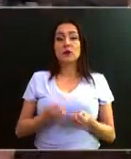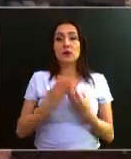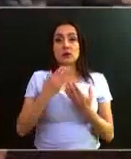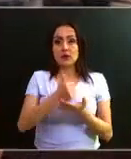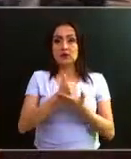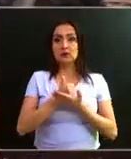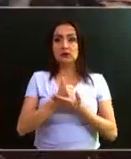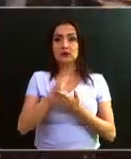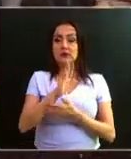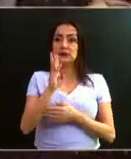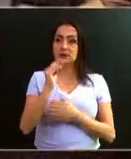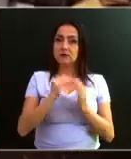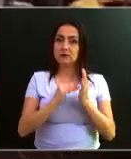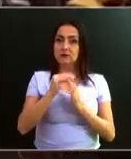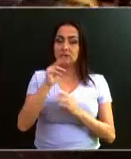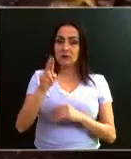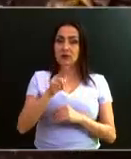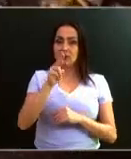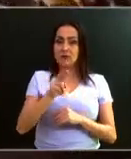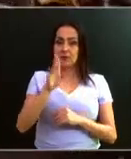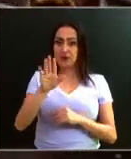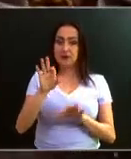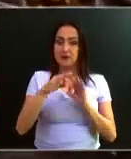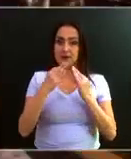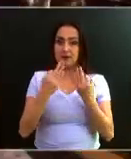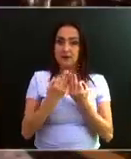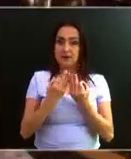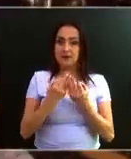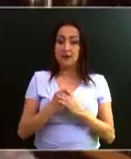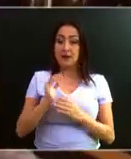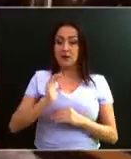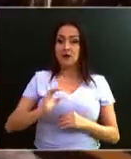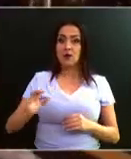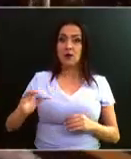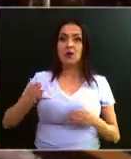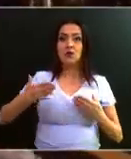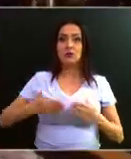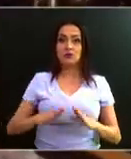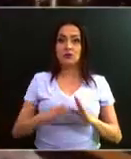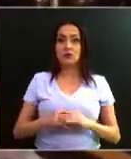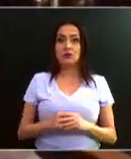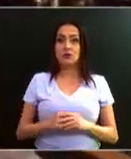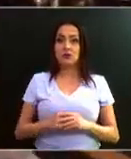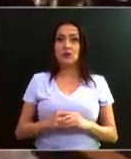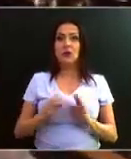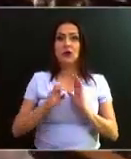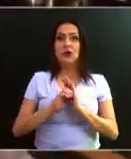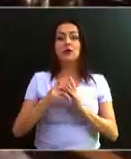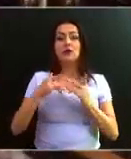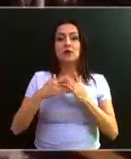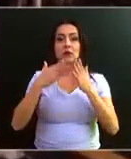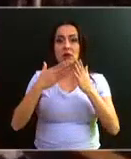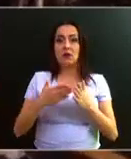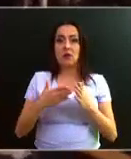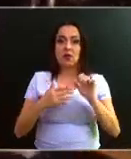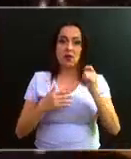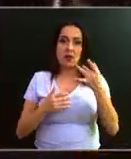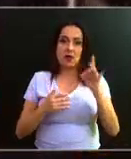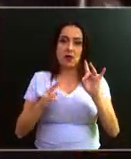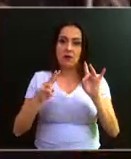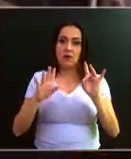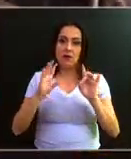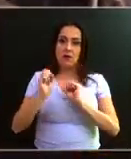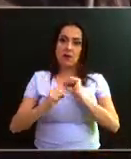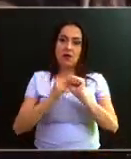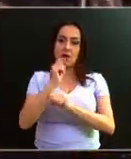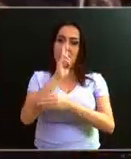ayuda serían esos 6 millones de colones para estas familias, para los niños, los hijos o, por ejemplo, los estudiantes entre 18 y 25